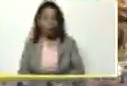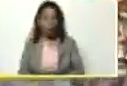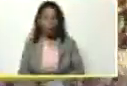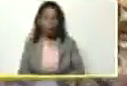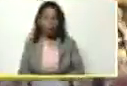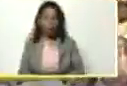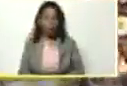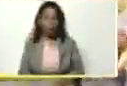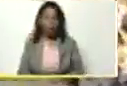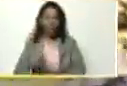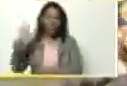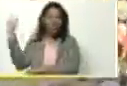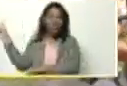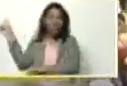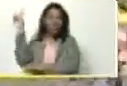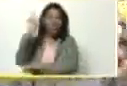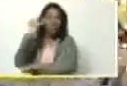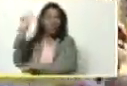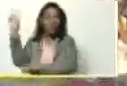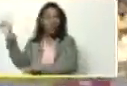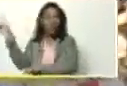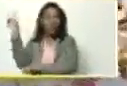Caracas,